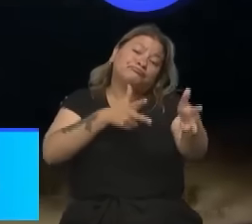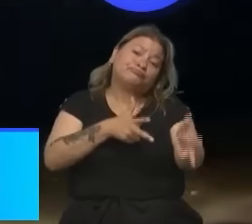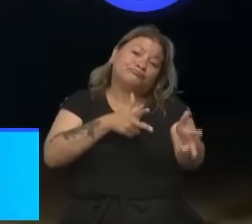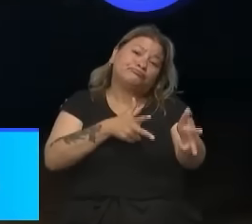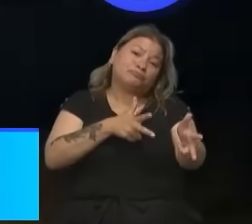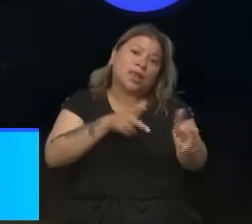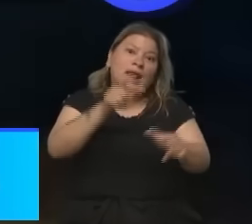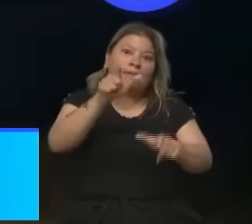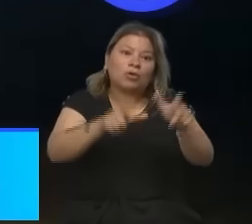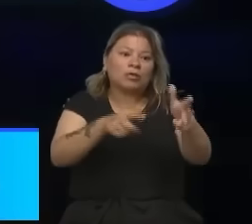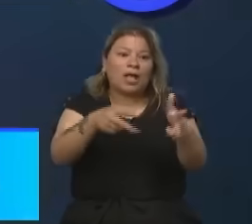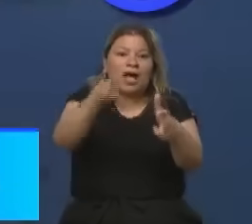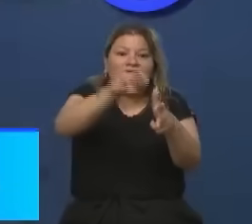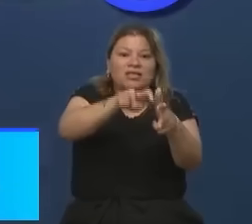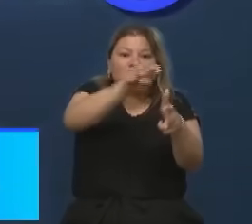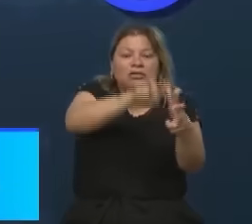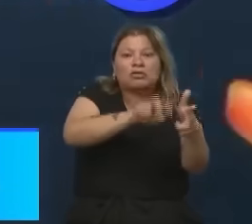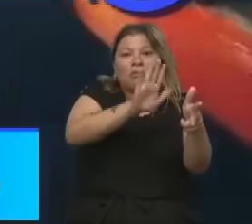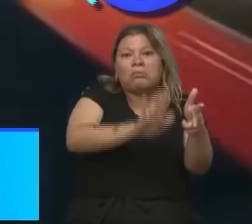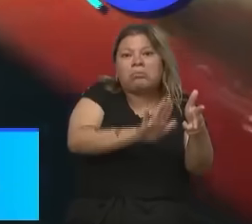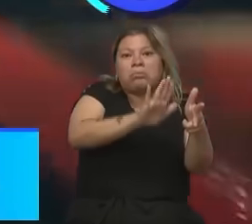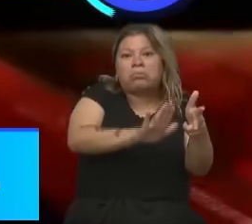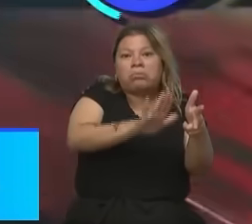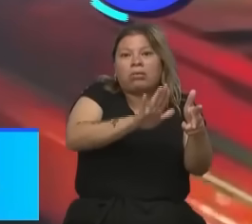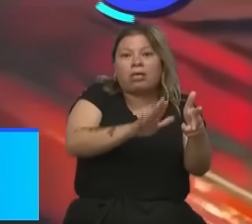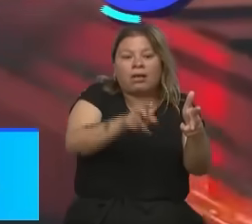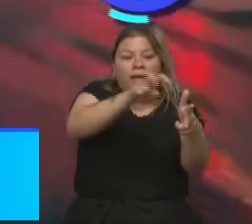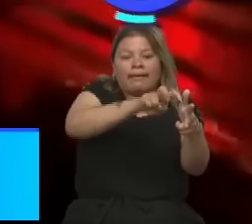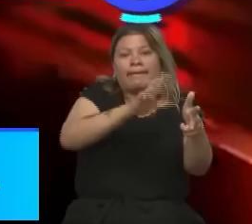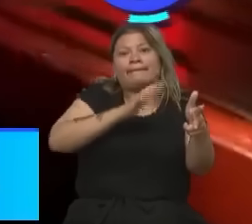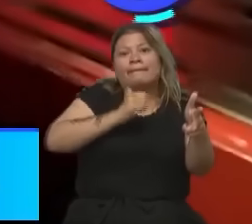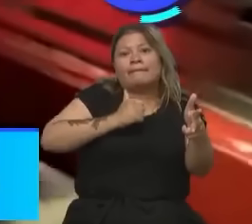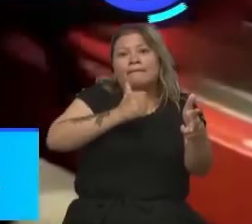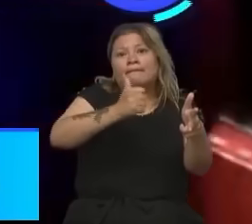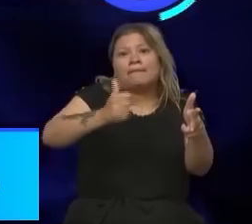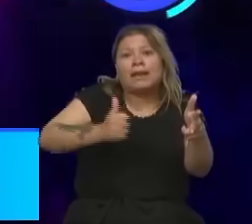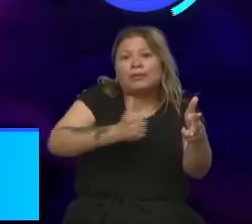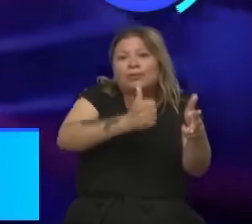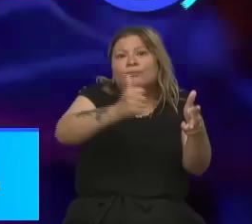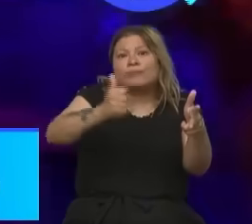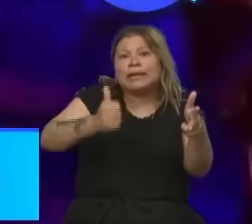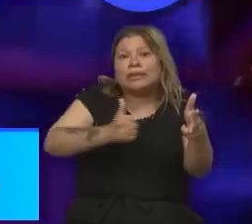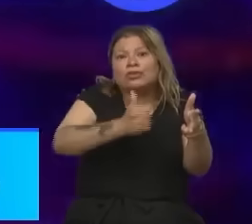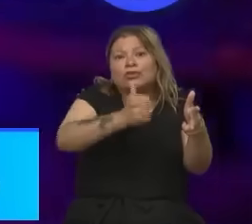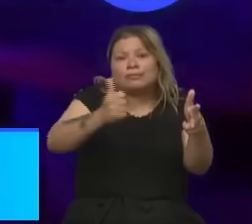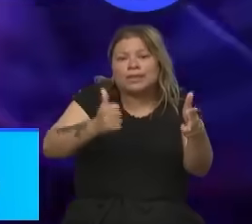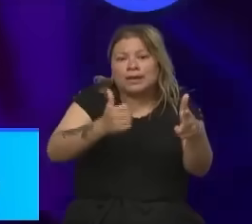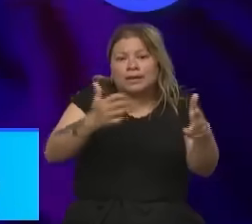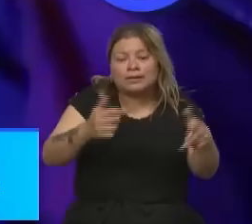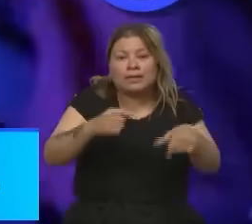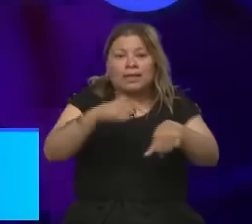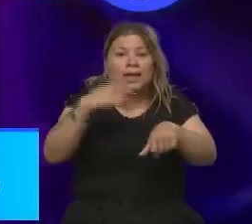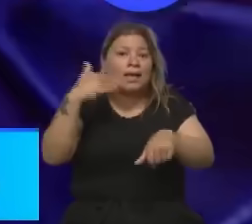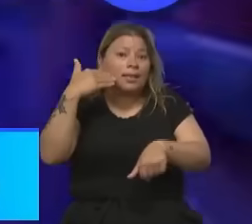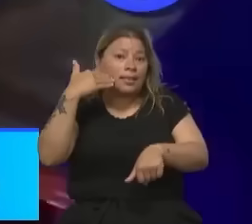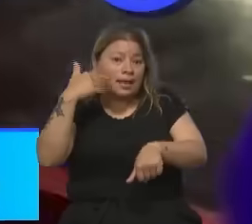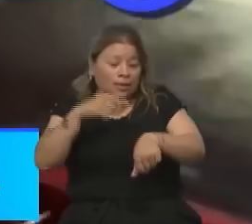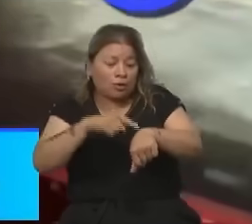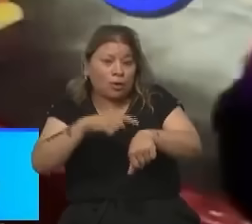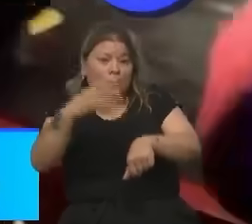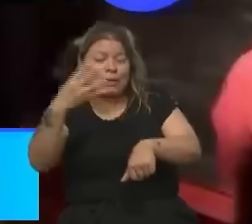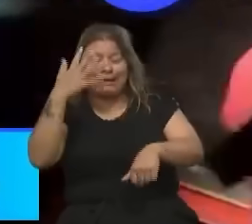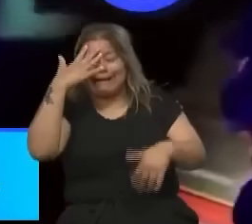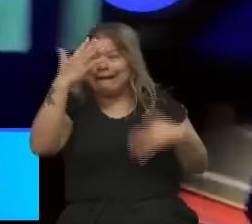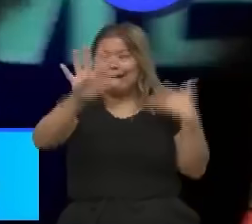pasado la noche ahí, e incluso hay personas que todavía están dentro de los coches. Entonces fue como todo muy repentino. A las 4 de la tarde ya era el caos